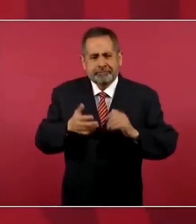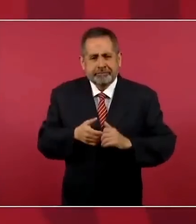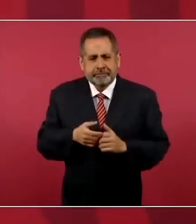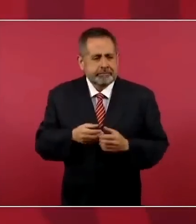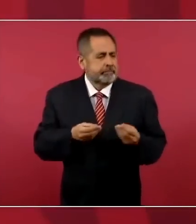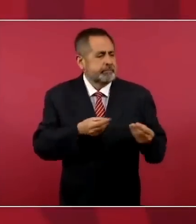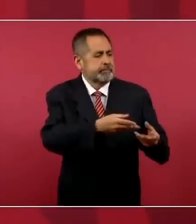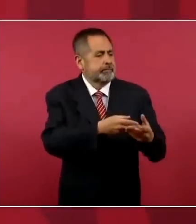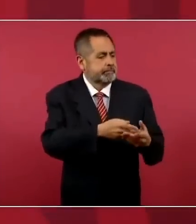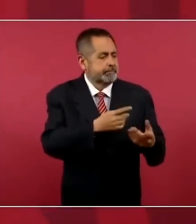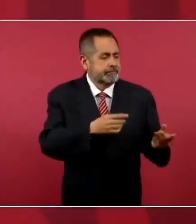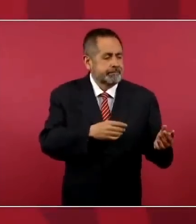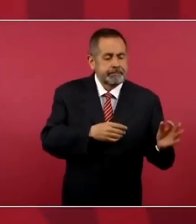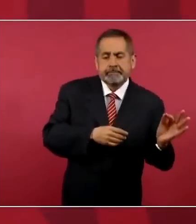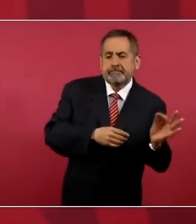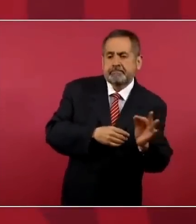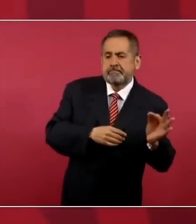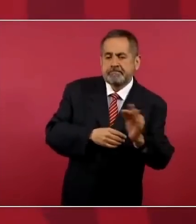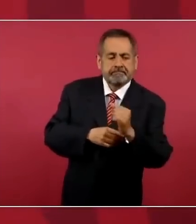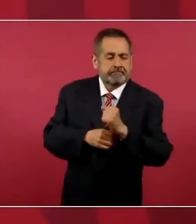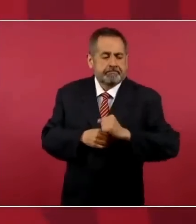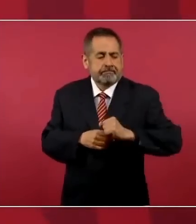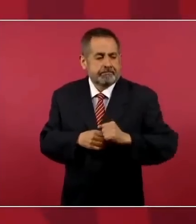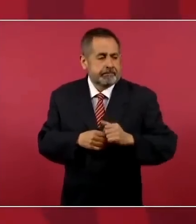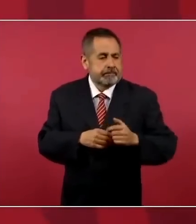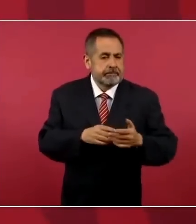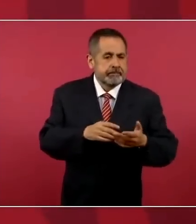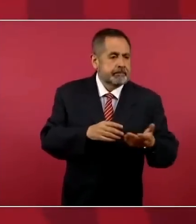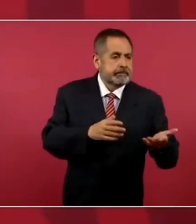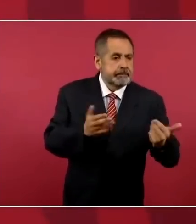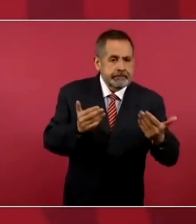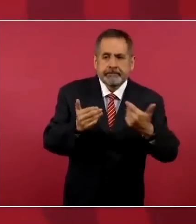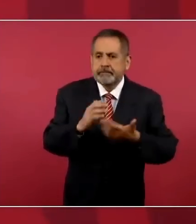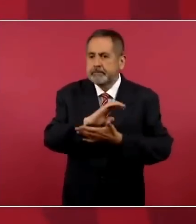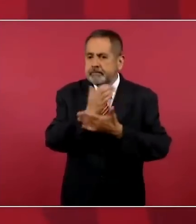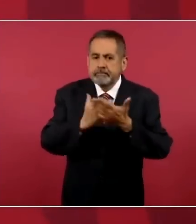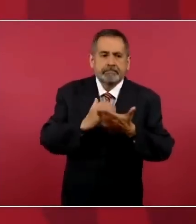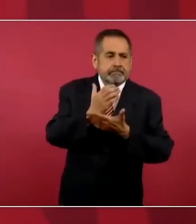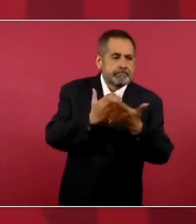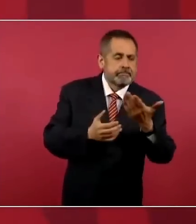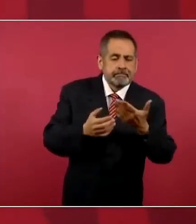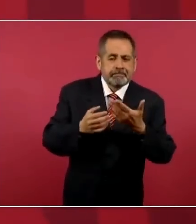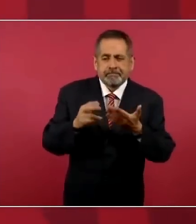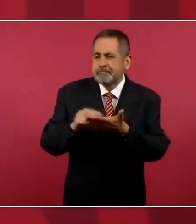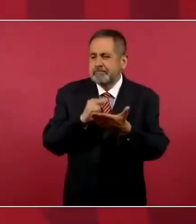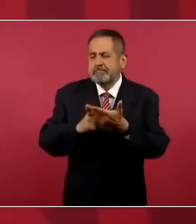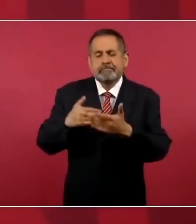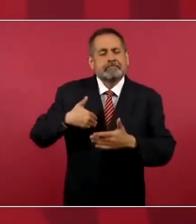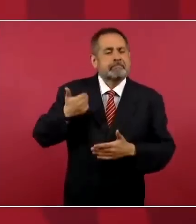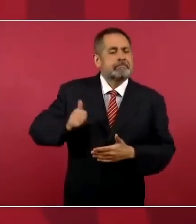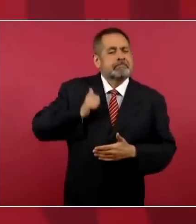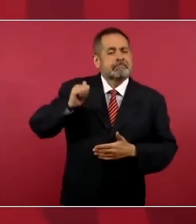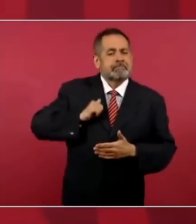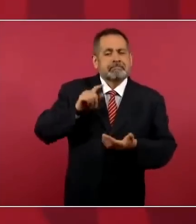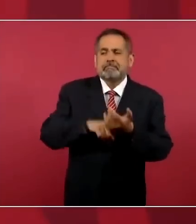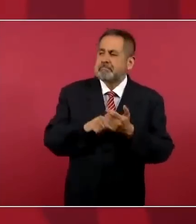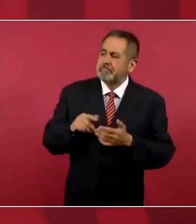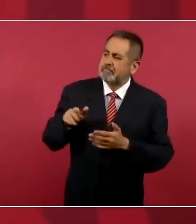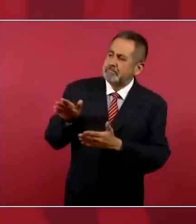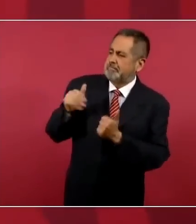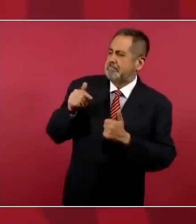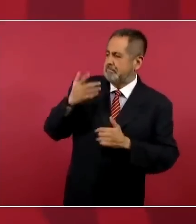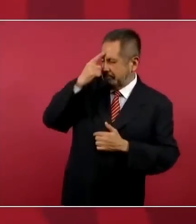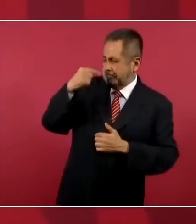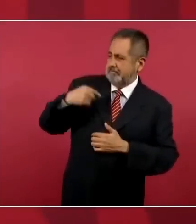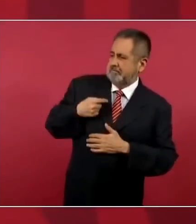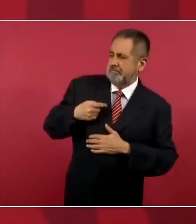mantener influencias y sacar contratos y beneficios del gobierno.